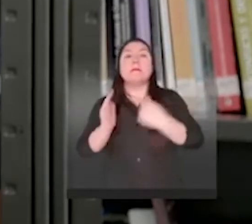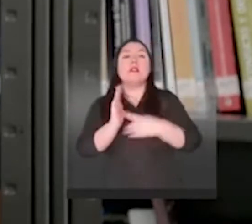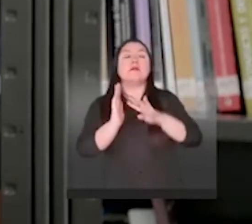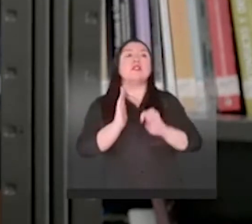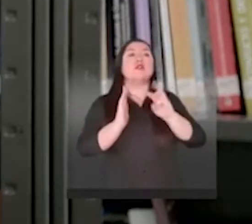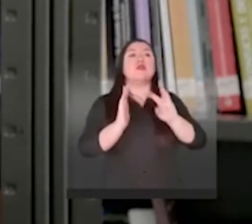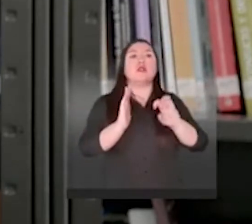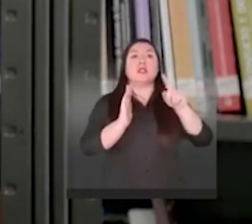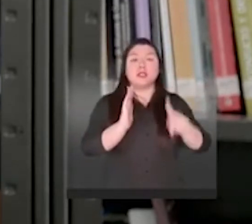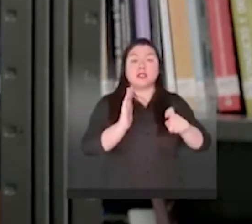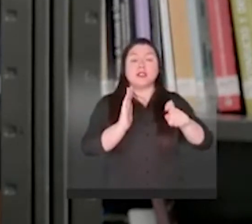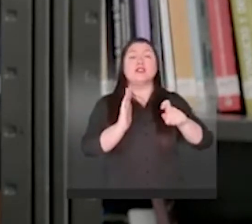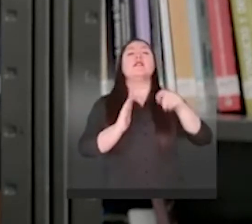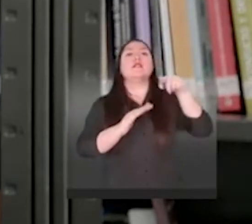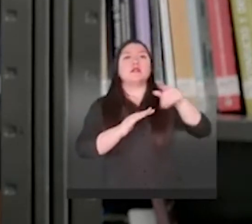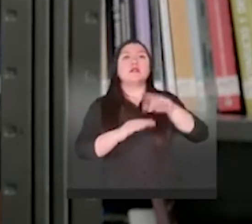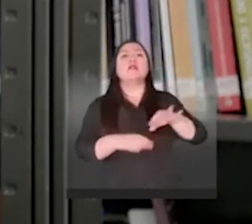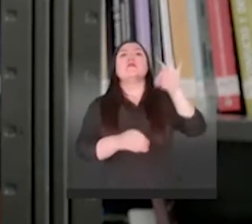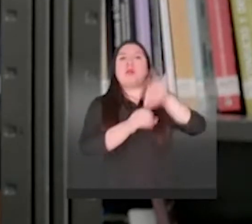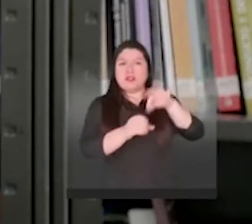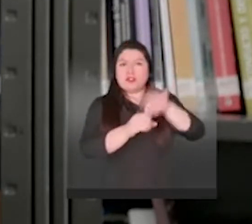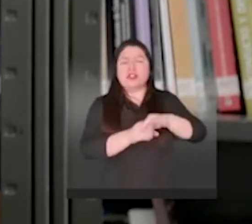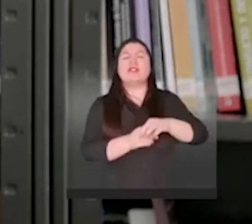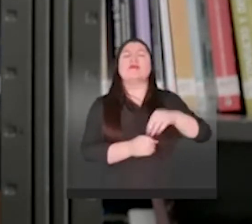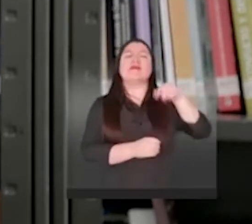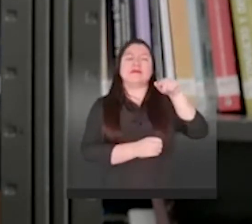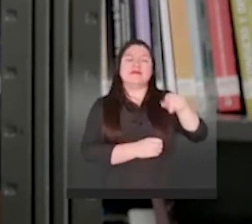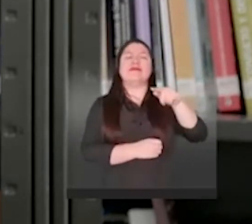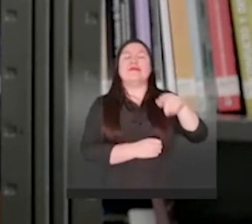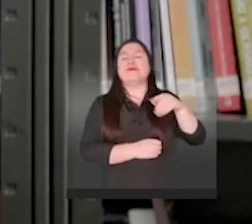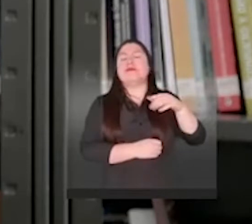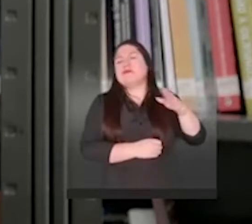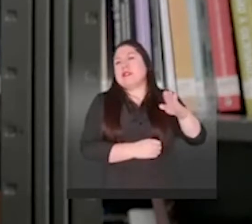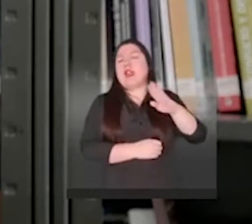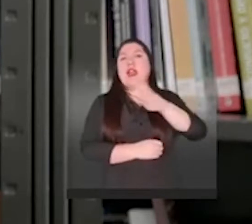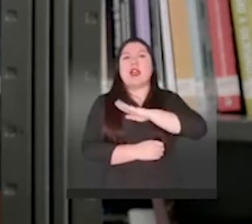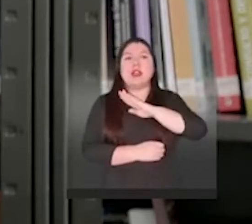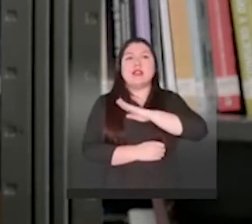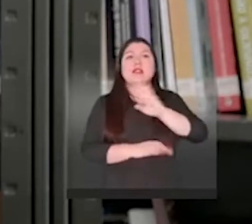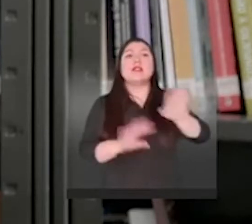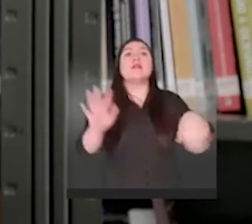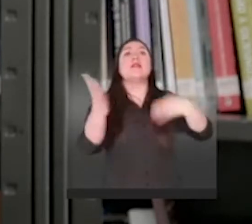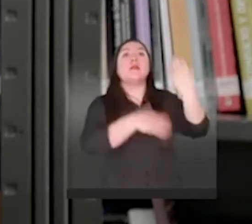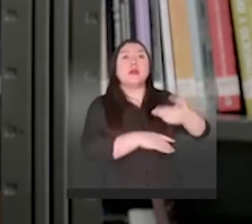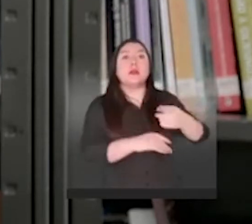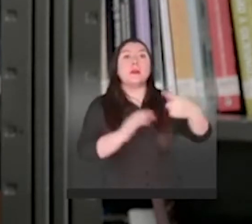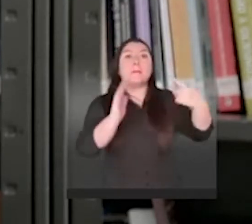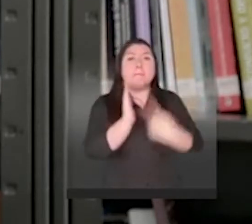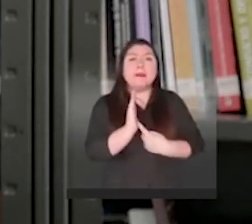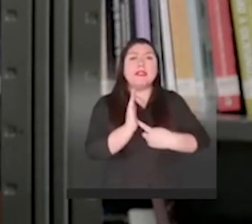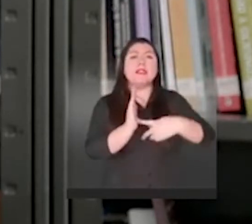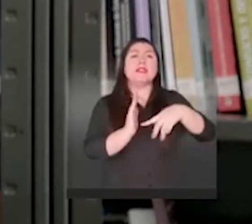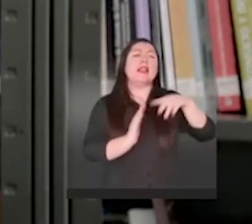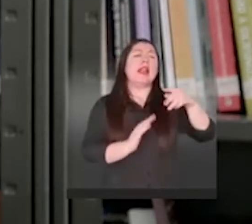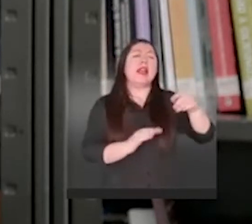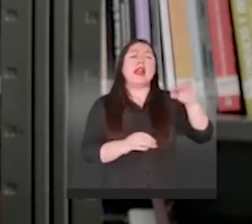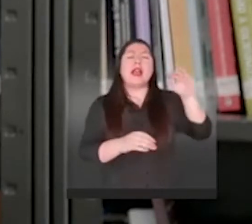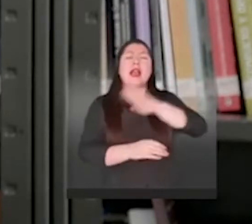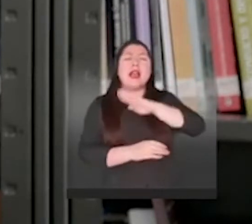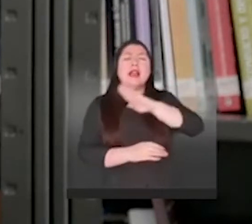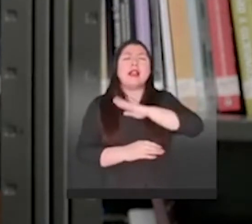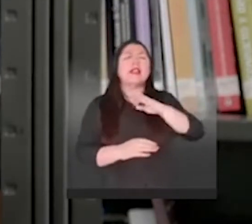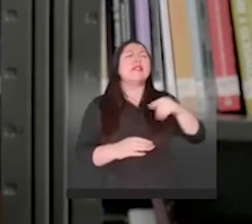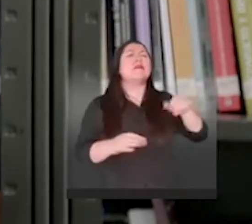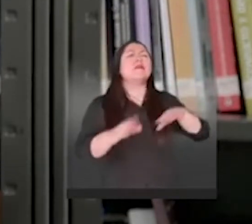de alcaldes y 2 años después, en el 88, se eligieron los primeros 1.009 mandatarios municipales por un periodo de